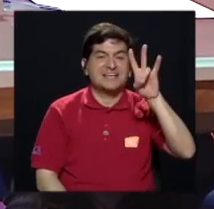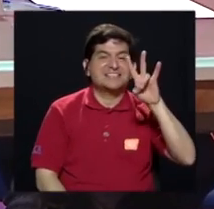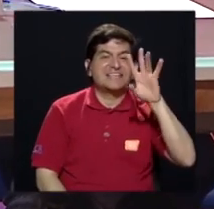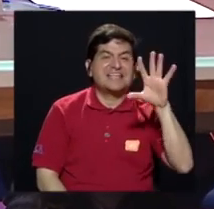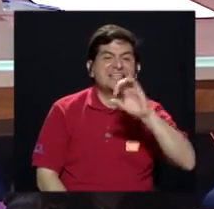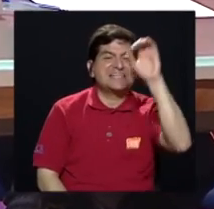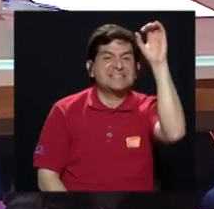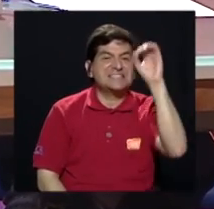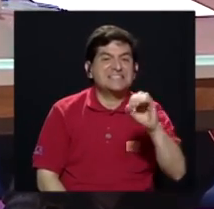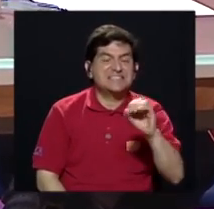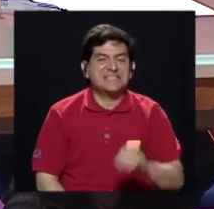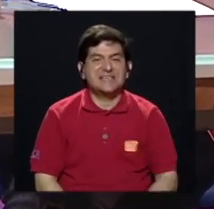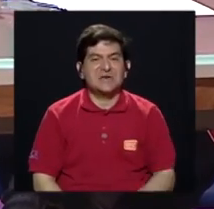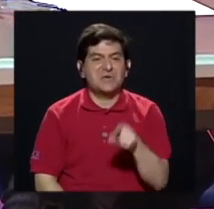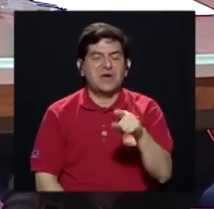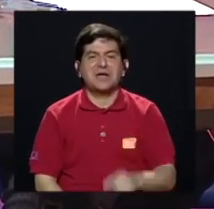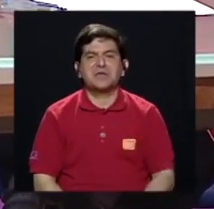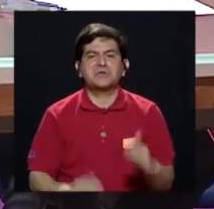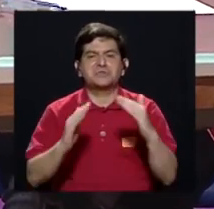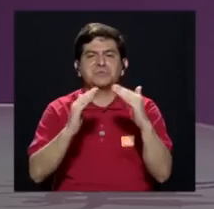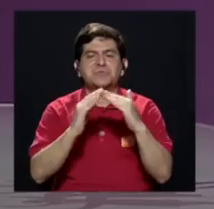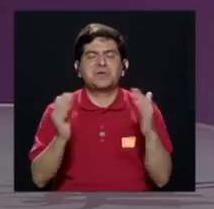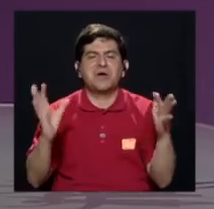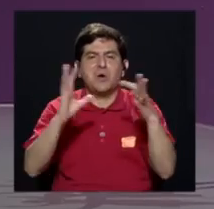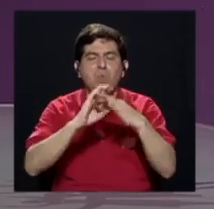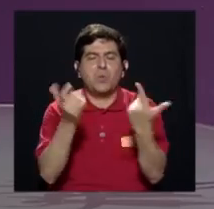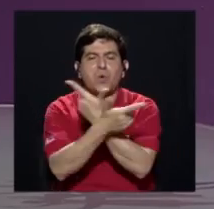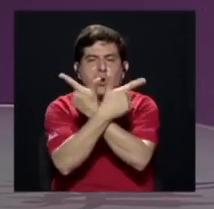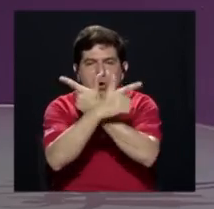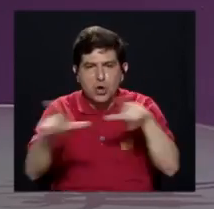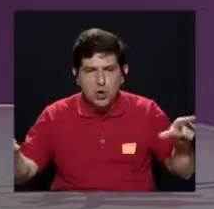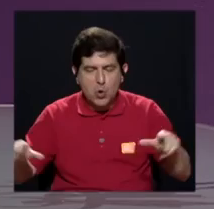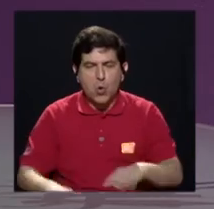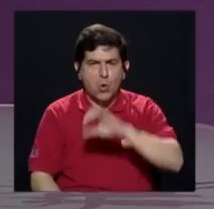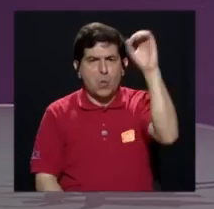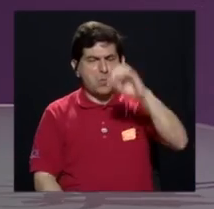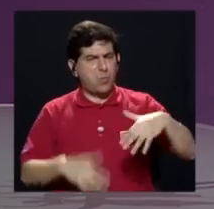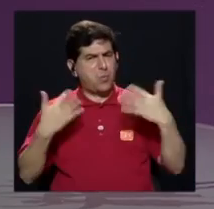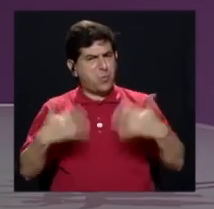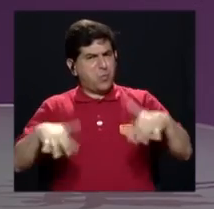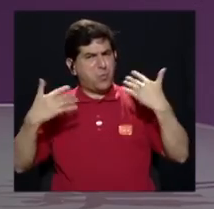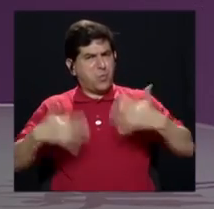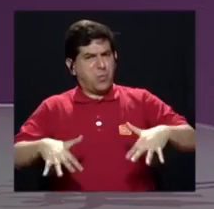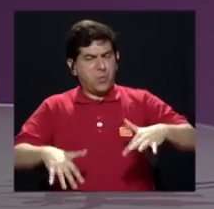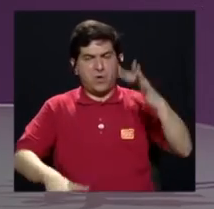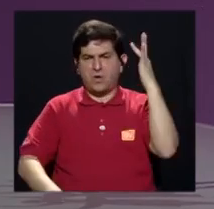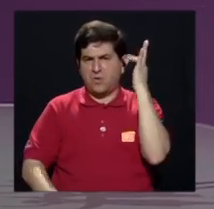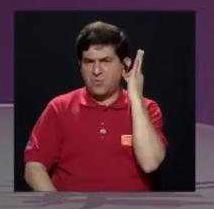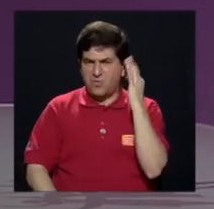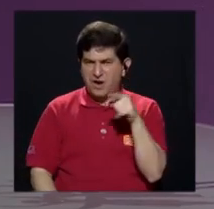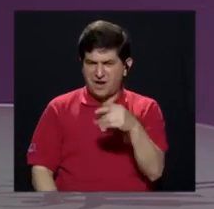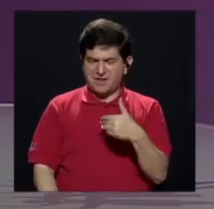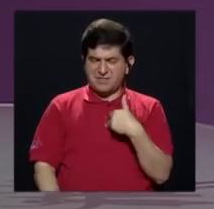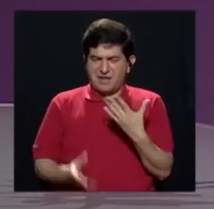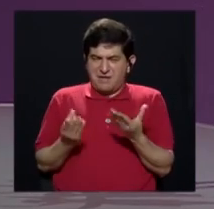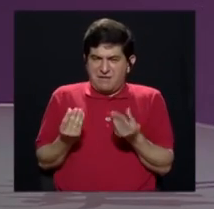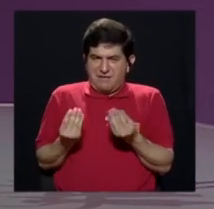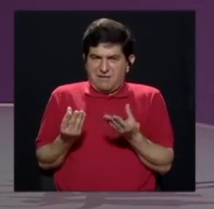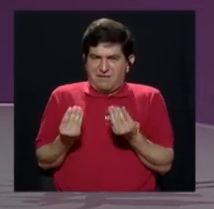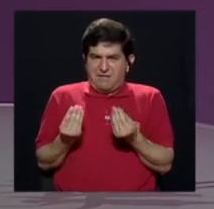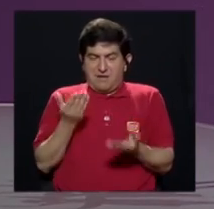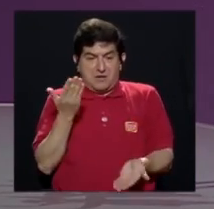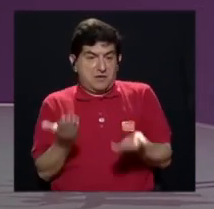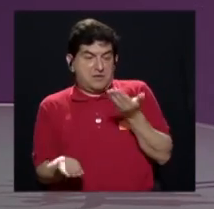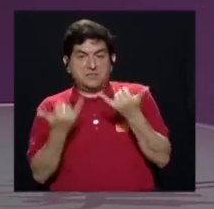75% de las que se van a vivir en unión libre estamos hablando que son porcentajes muy fuertes la mujer siempre tiene ese temor no